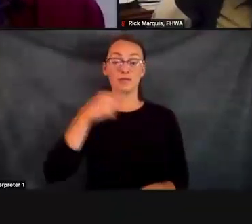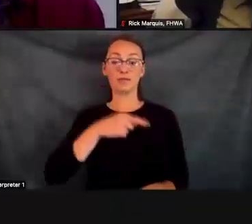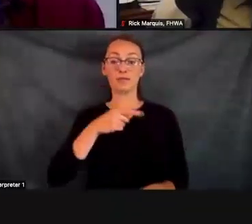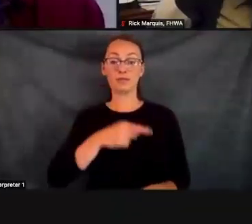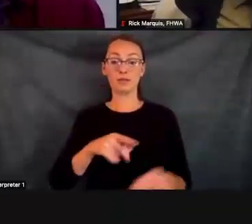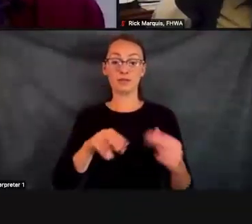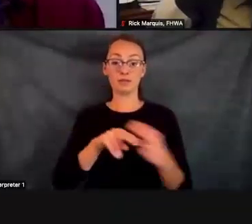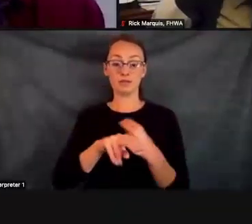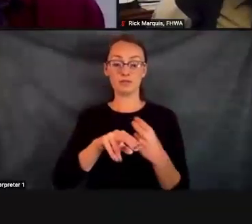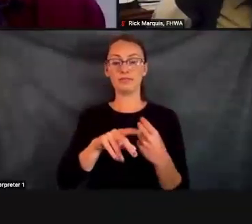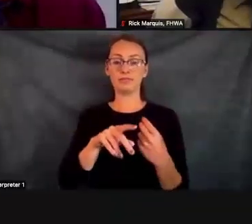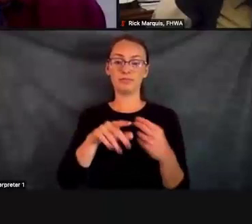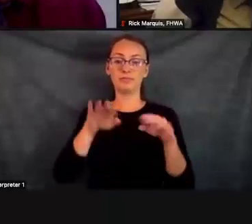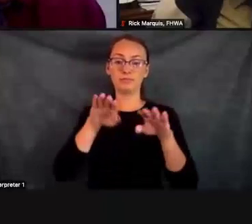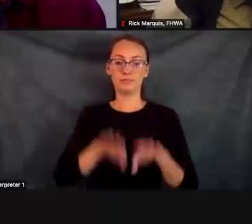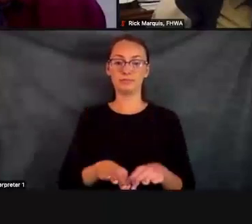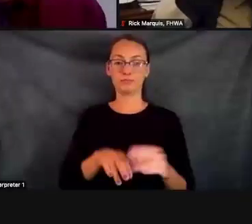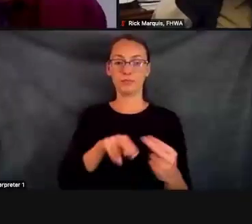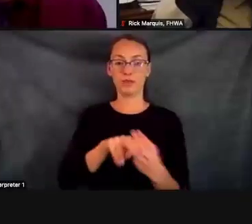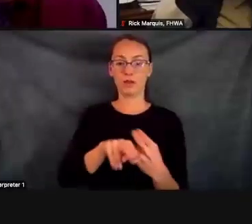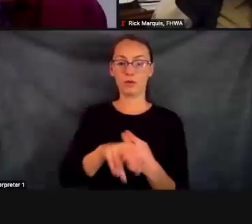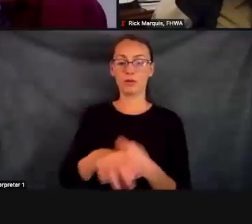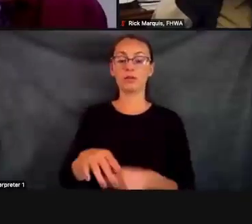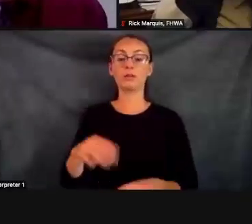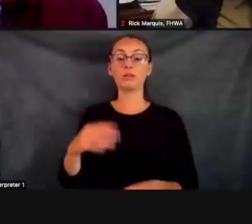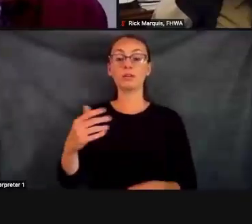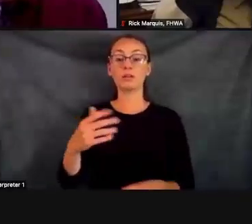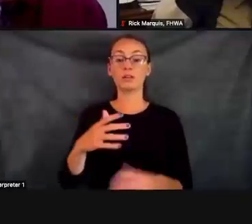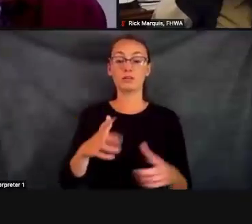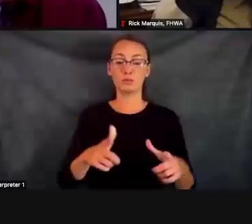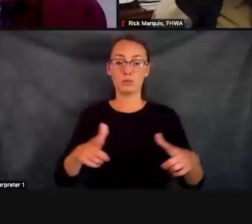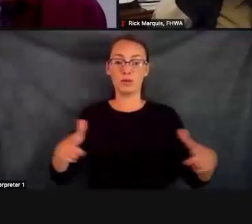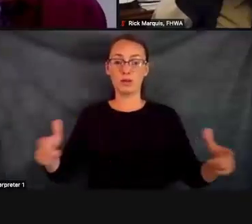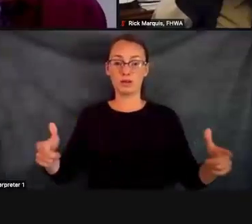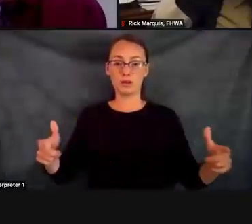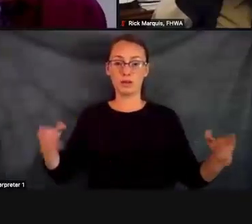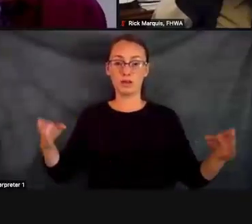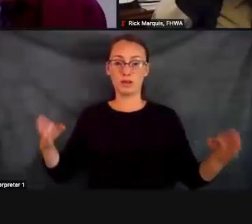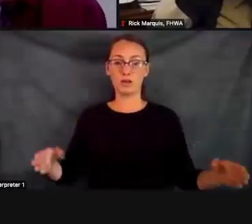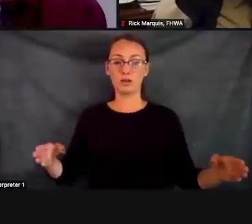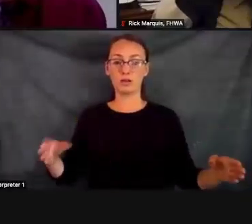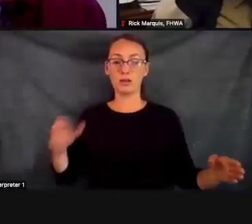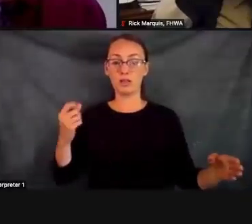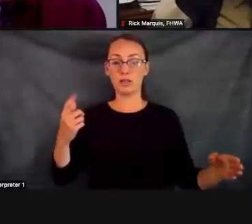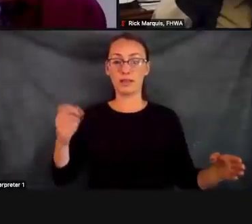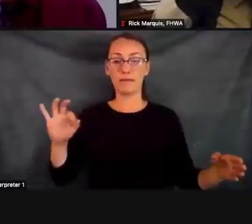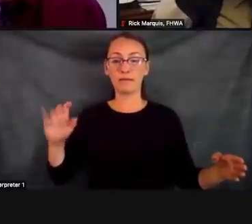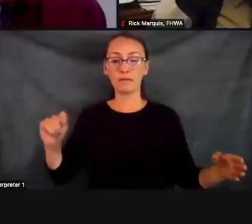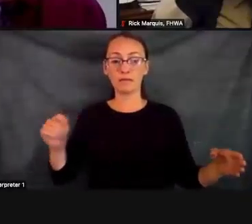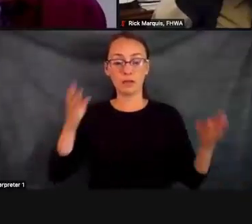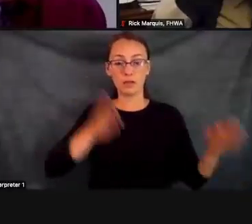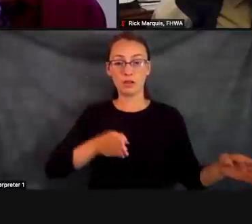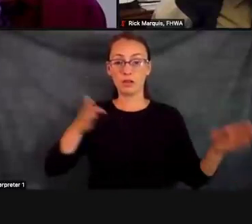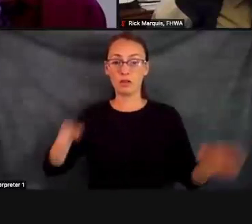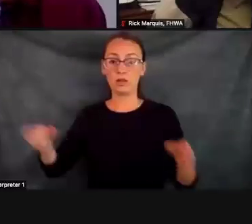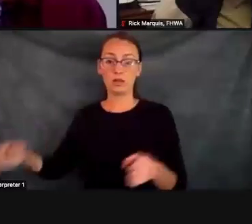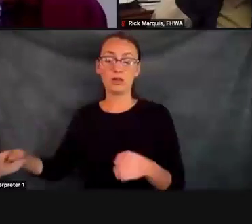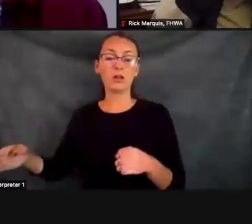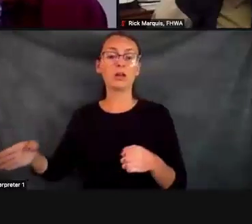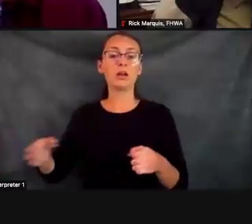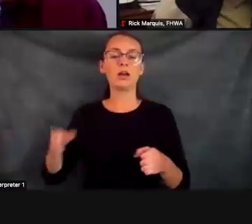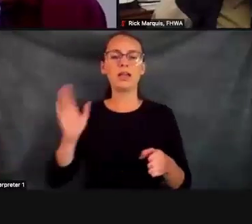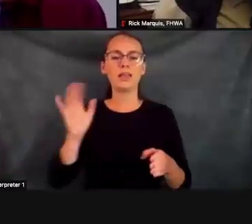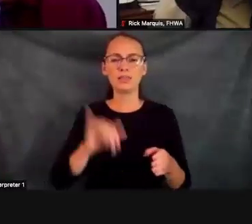adicionalmente, si eso es larga como Erie o ancha como Erie Boulevard, va a mantener